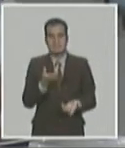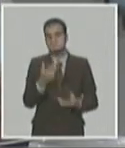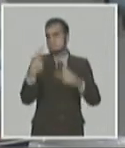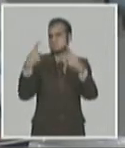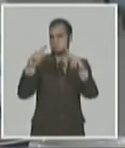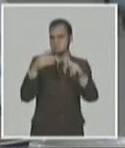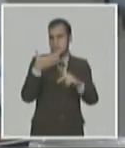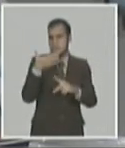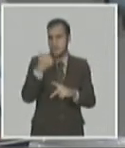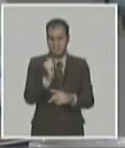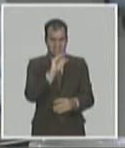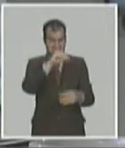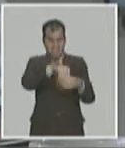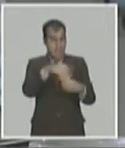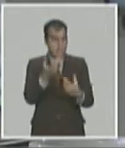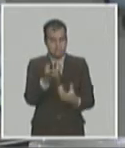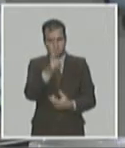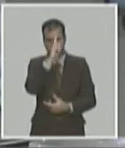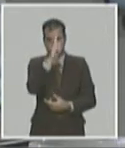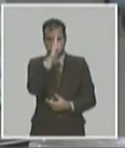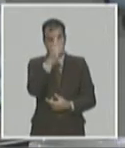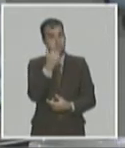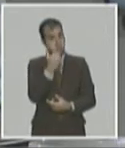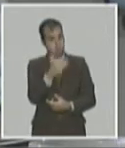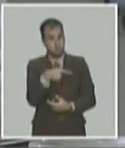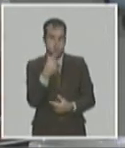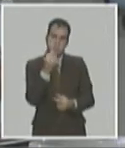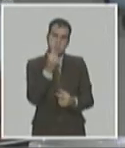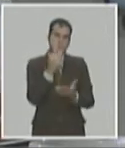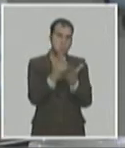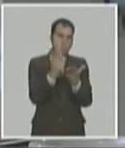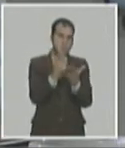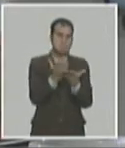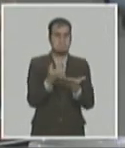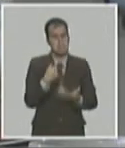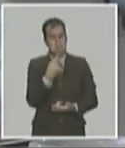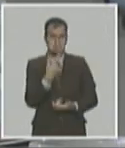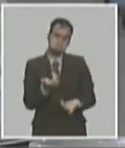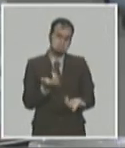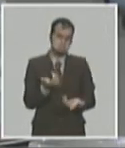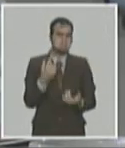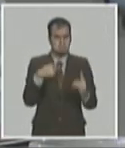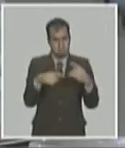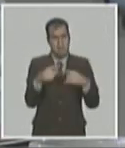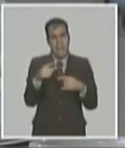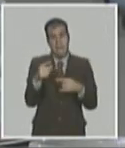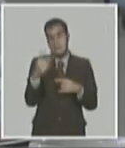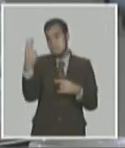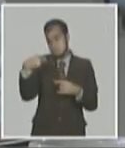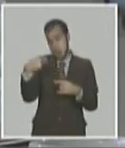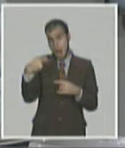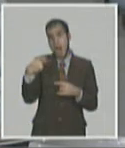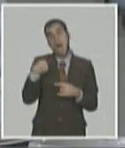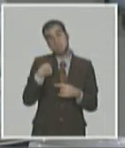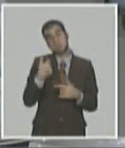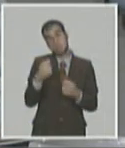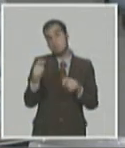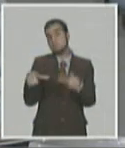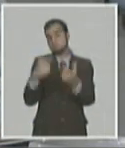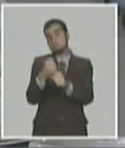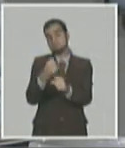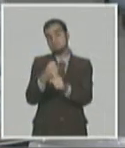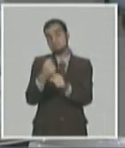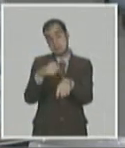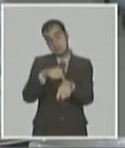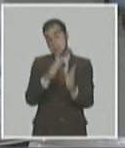profesional dentro del sector de la salud pública. Y yo le expliqué, no, yo creo que esta es la tarea que me corresponde desempeñar en estos